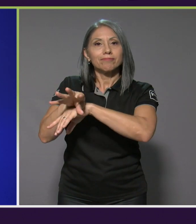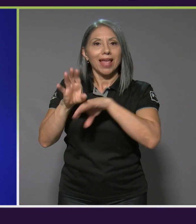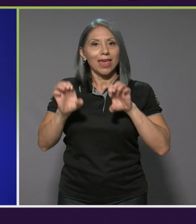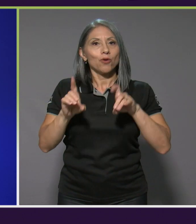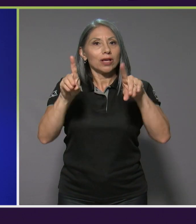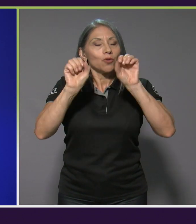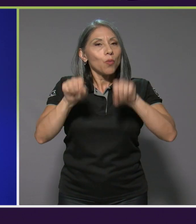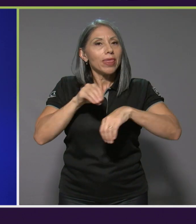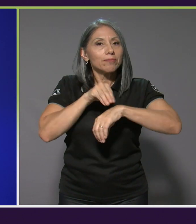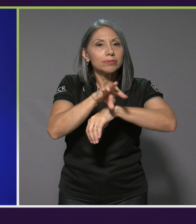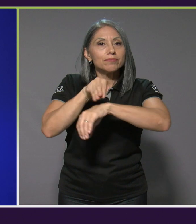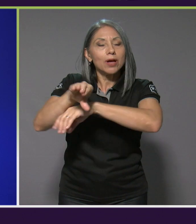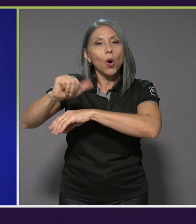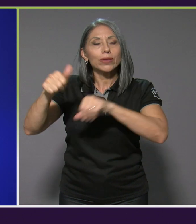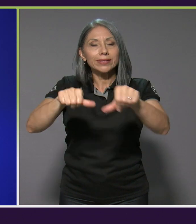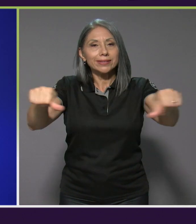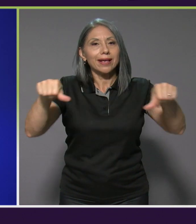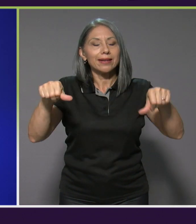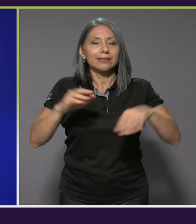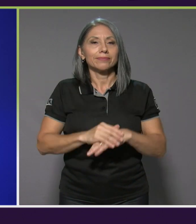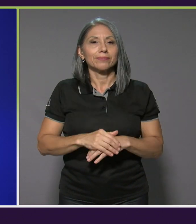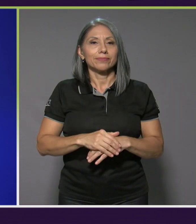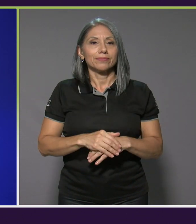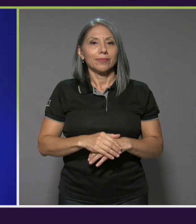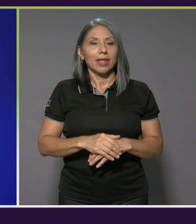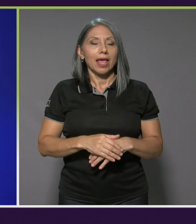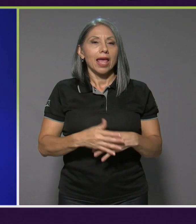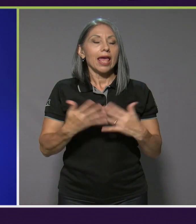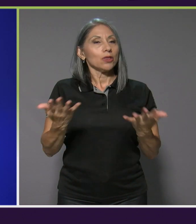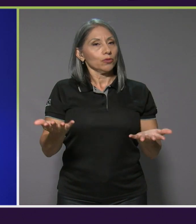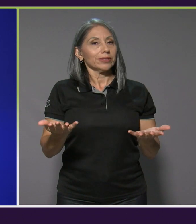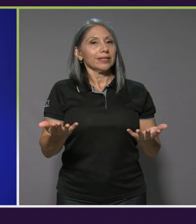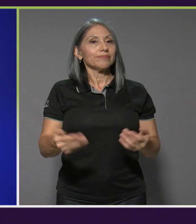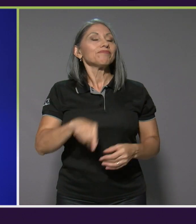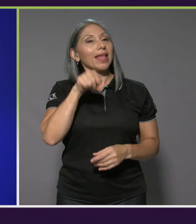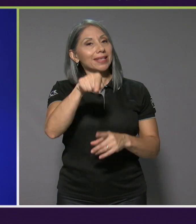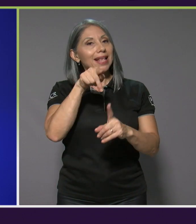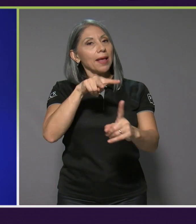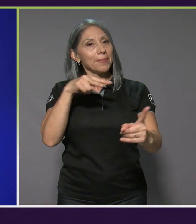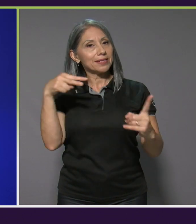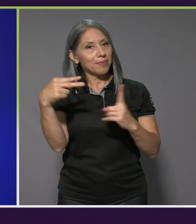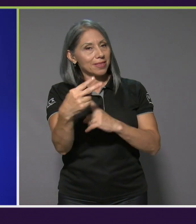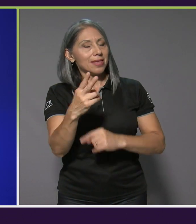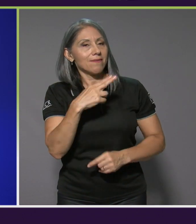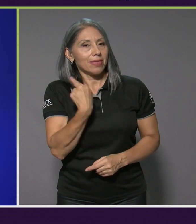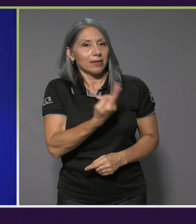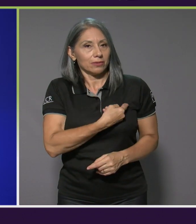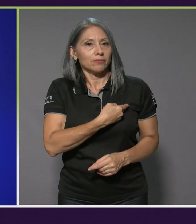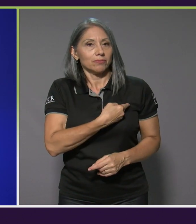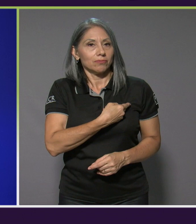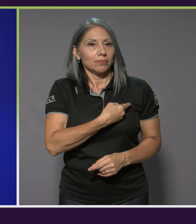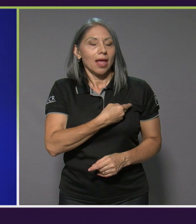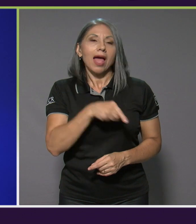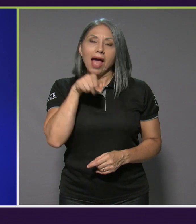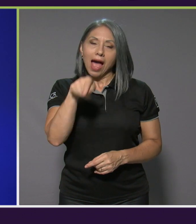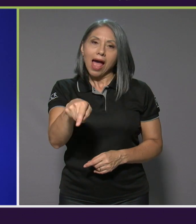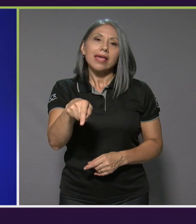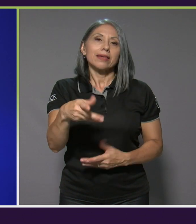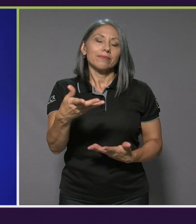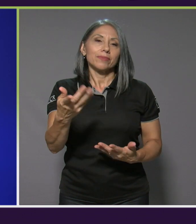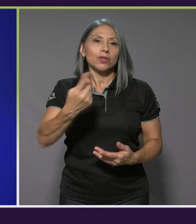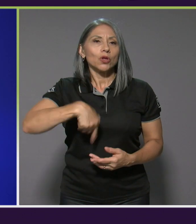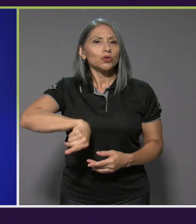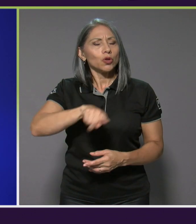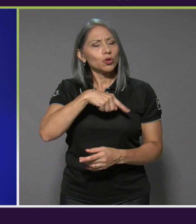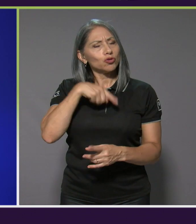¿verdad? Entonces, esa es la perspectiva que tenemos y desde ahí entonces apuntamos cuando tenemos que